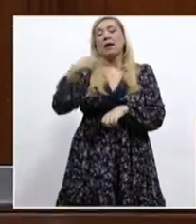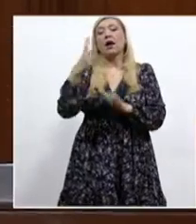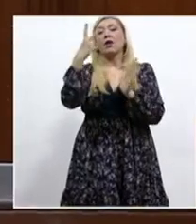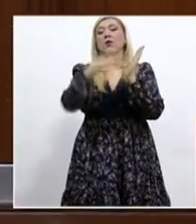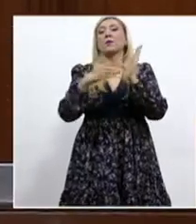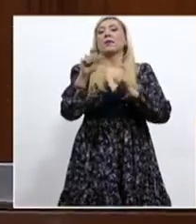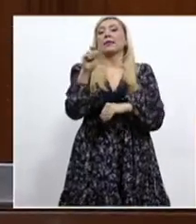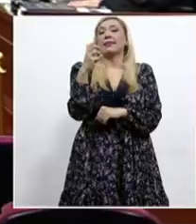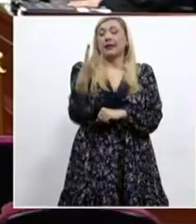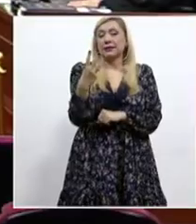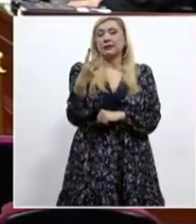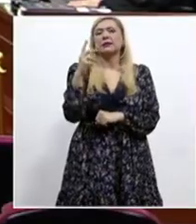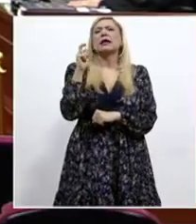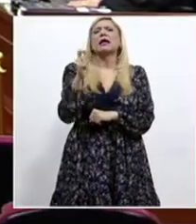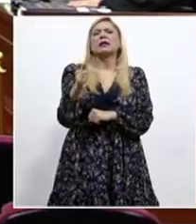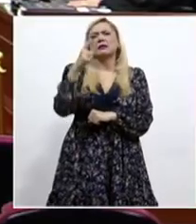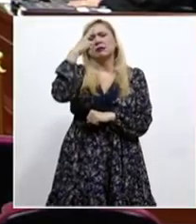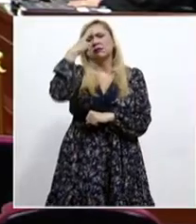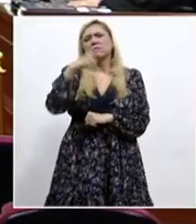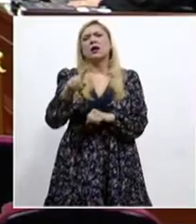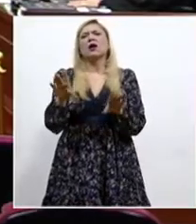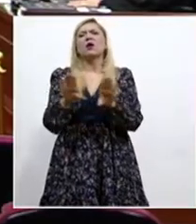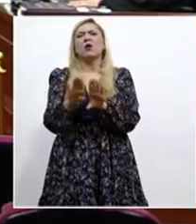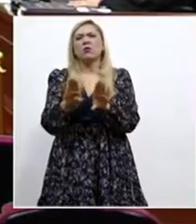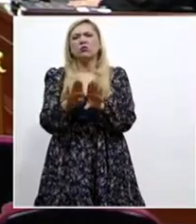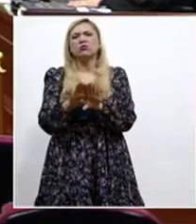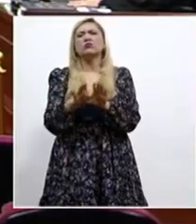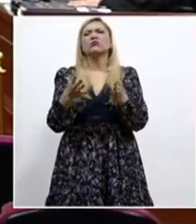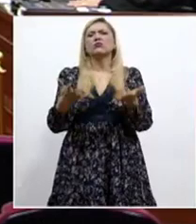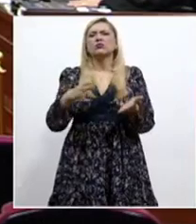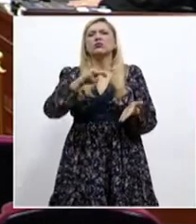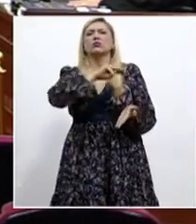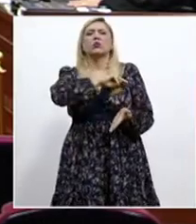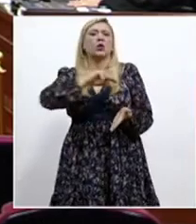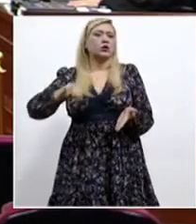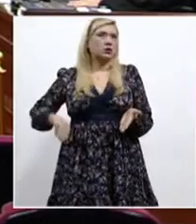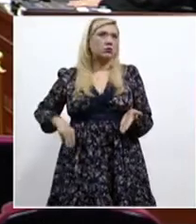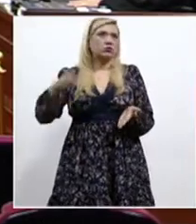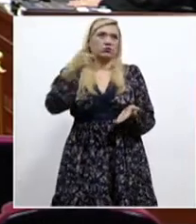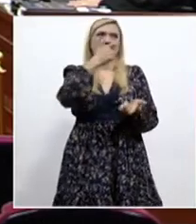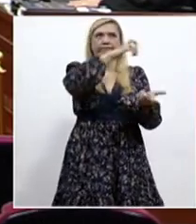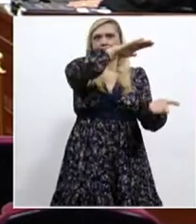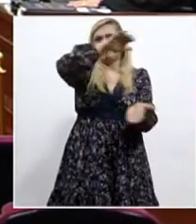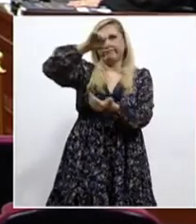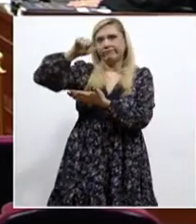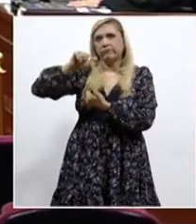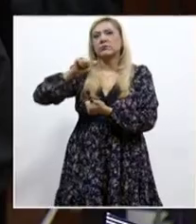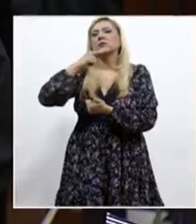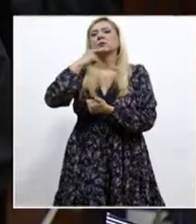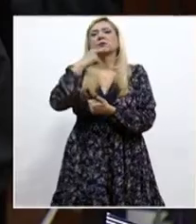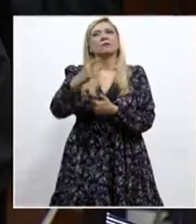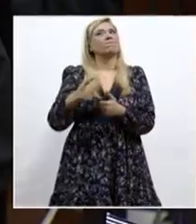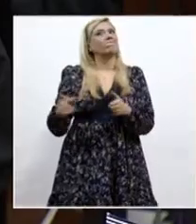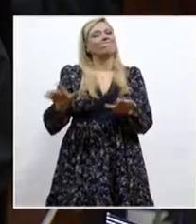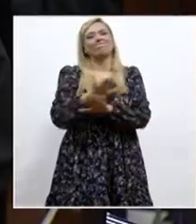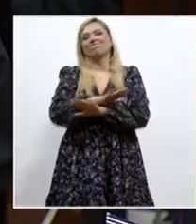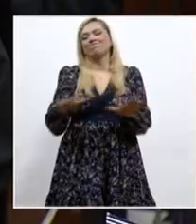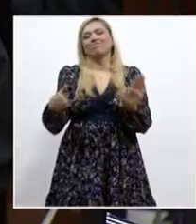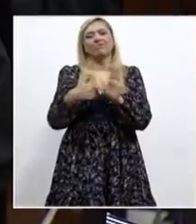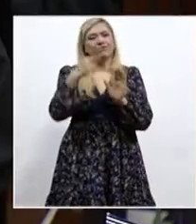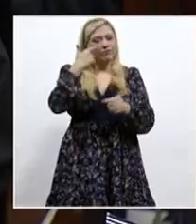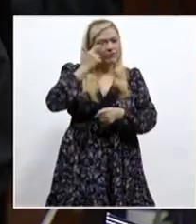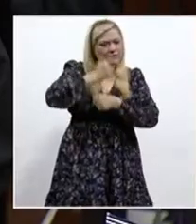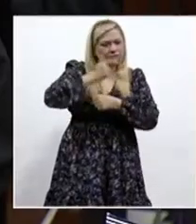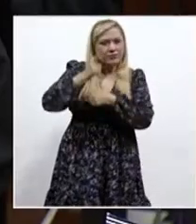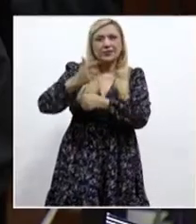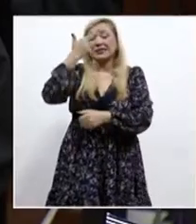2023, en específico respecto de fondos de recursos municipales. El Pleno declaró la invalidez por la identificación